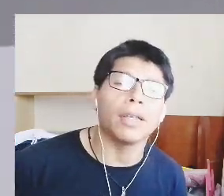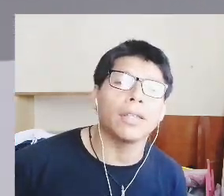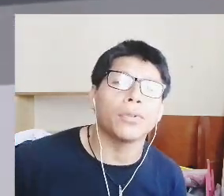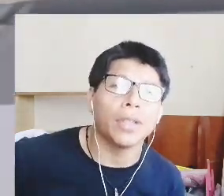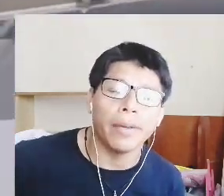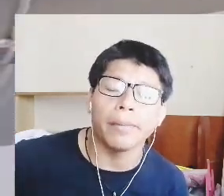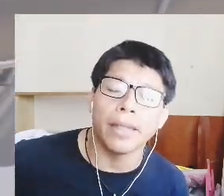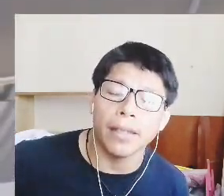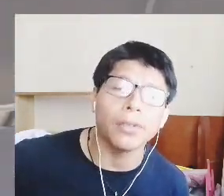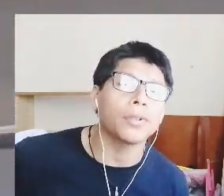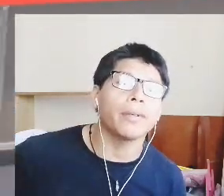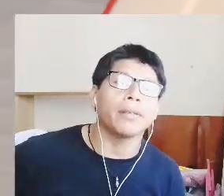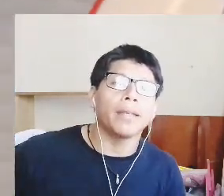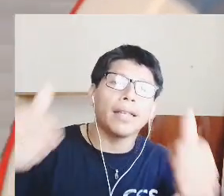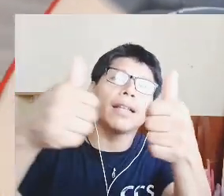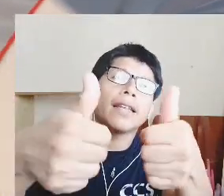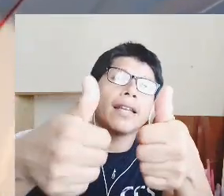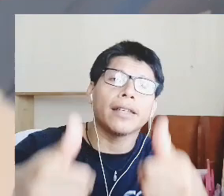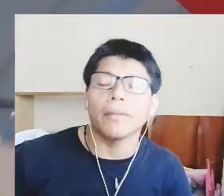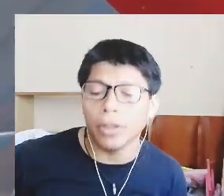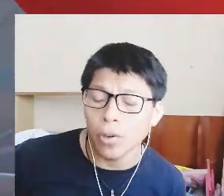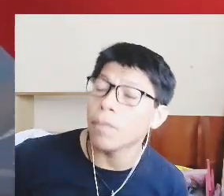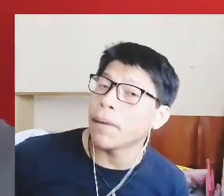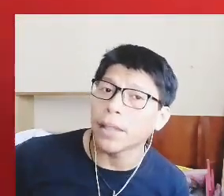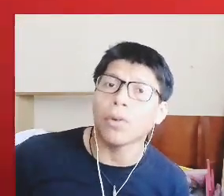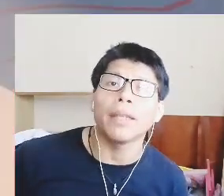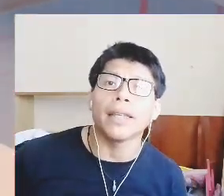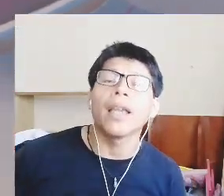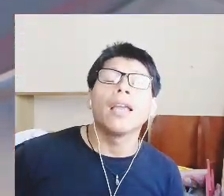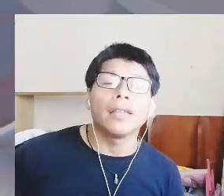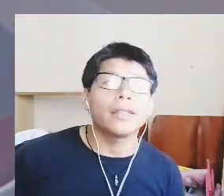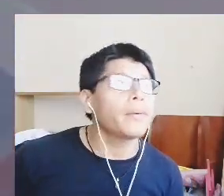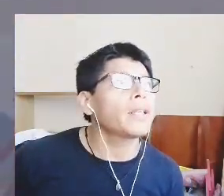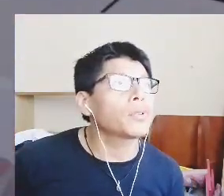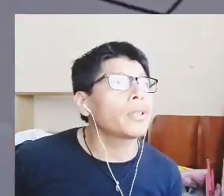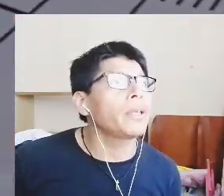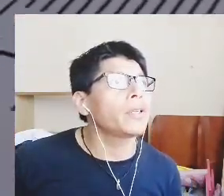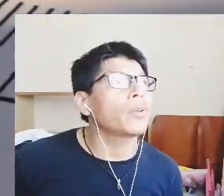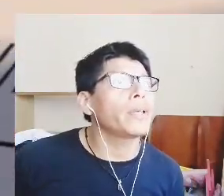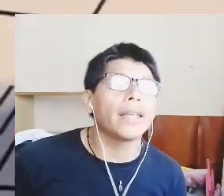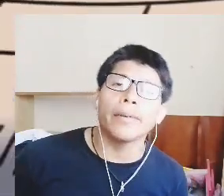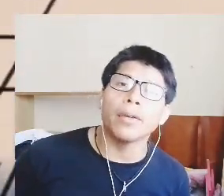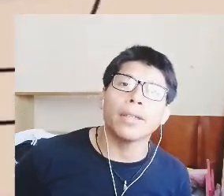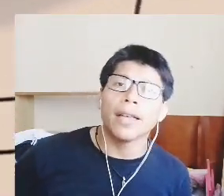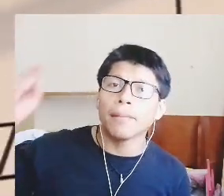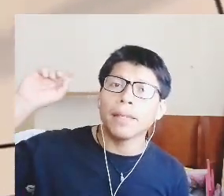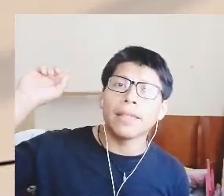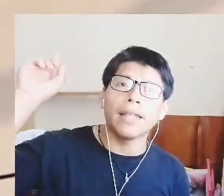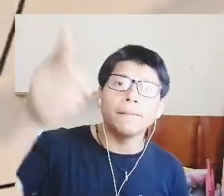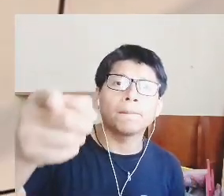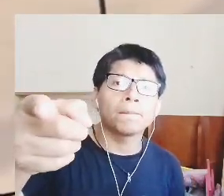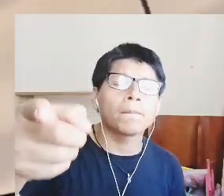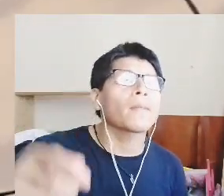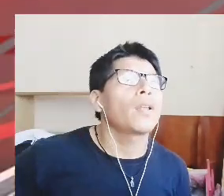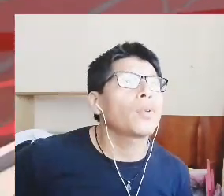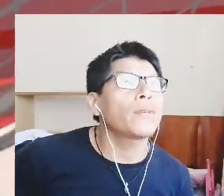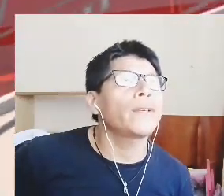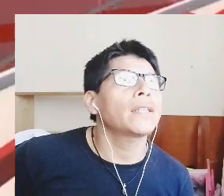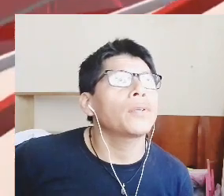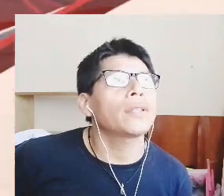yo les invito a que se suscriban a mi canal suscríbanse a mi canal denle like al video compartan, comenten y si se van a suscribir no olviden de aclarar lo que es la campanita de